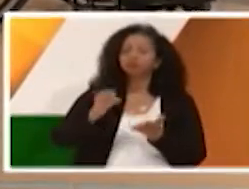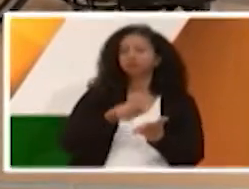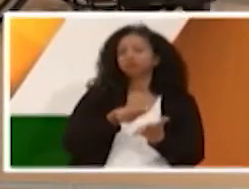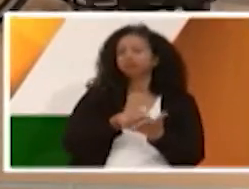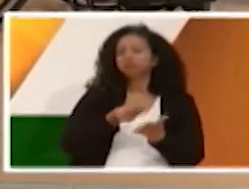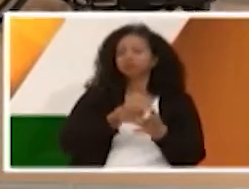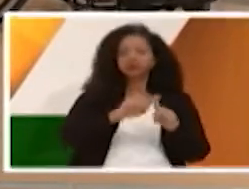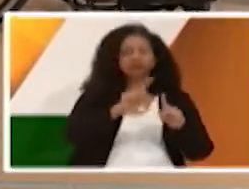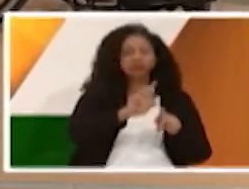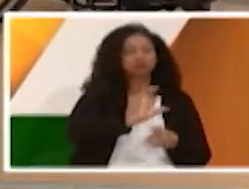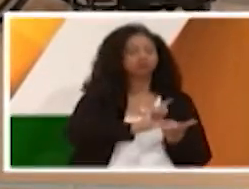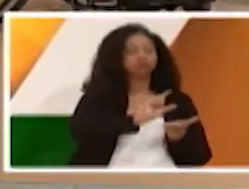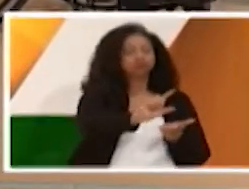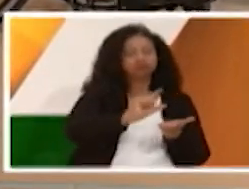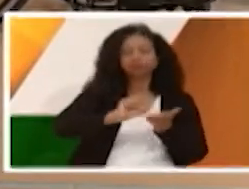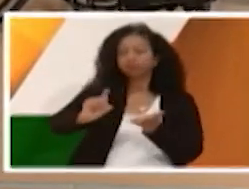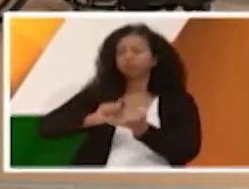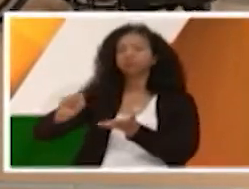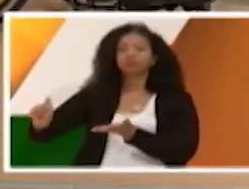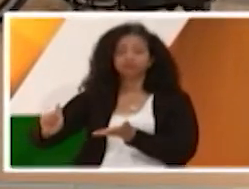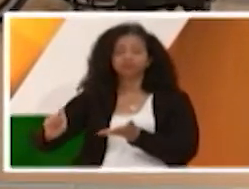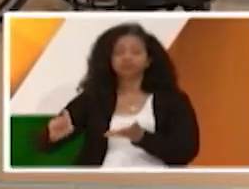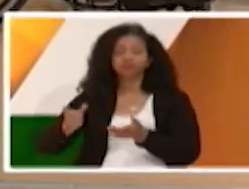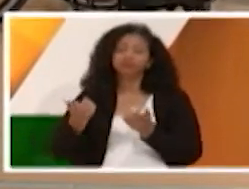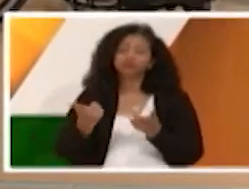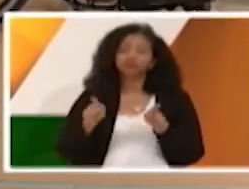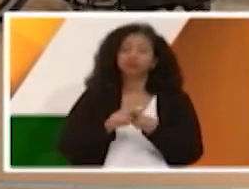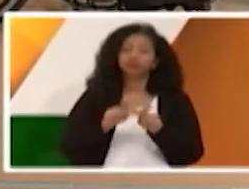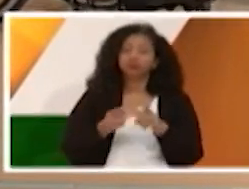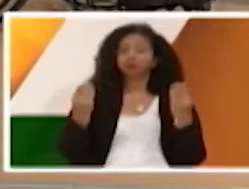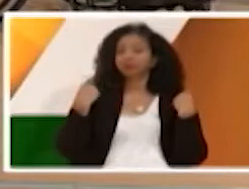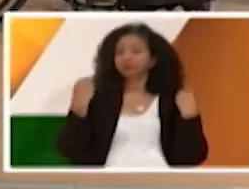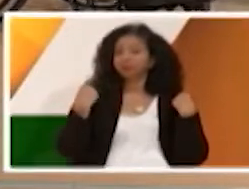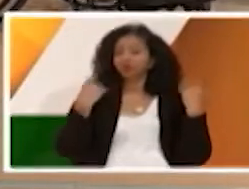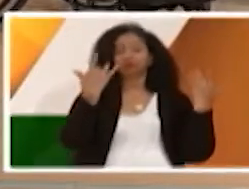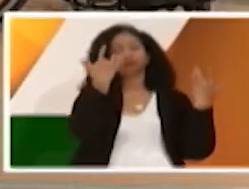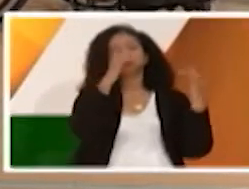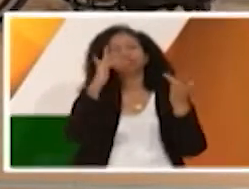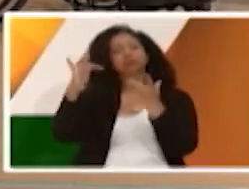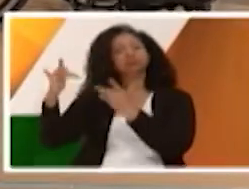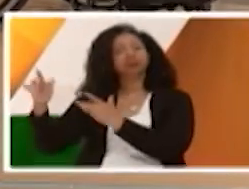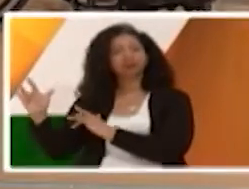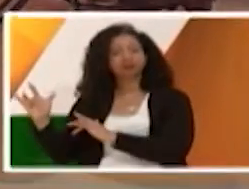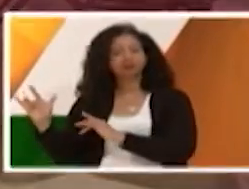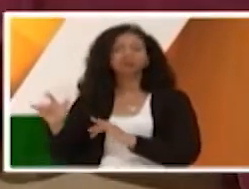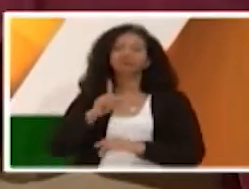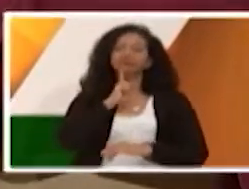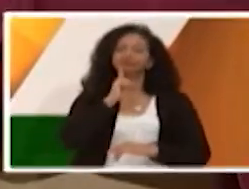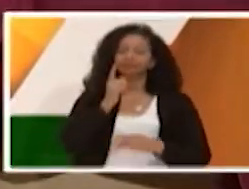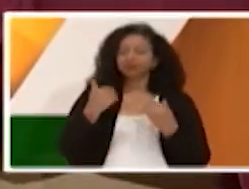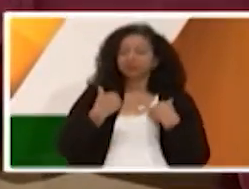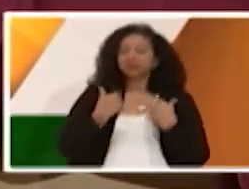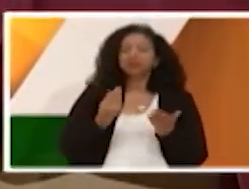deporte y la recreación, la actividad física y la recreación, el deporte adaptado, hay un presupuesto.